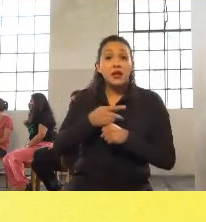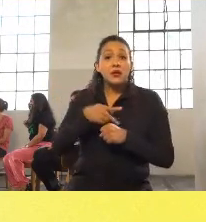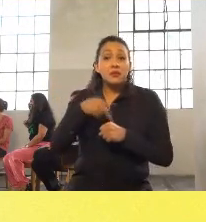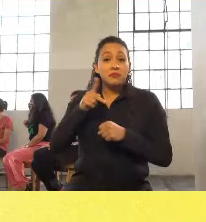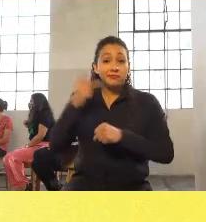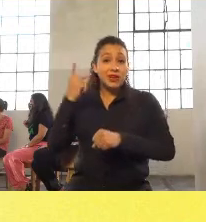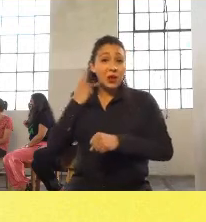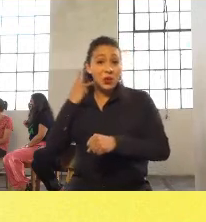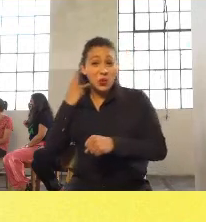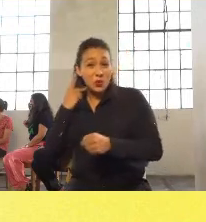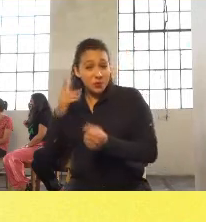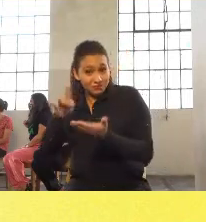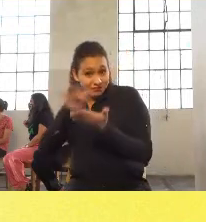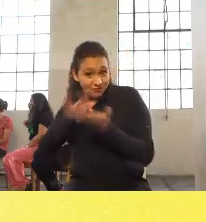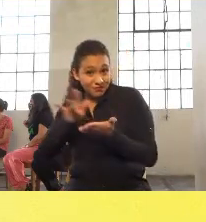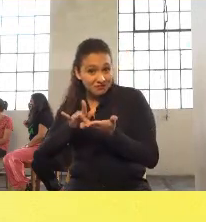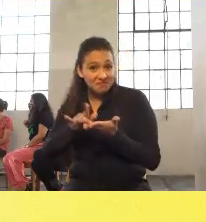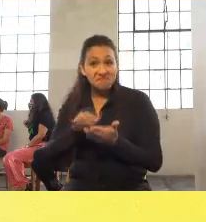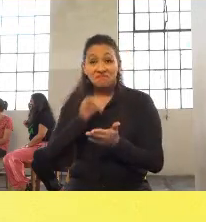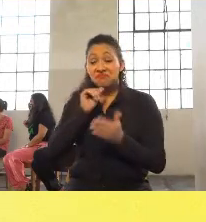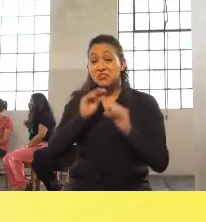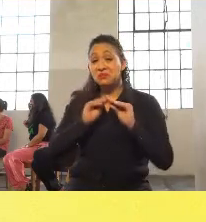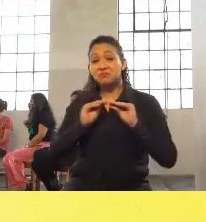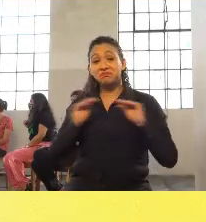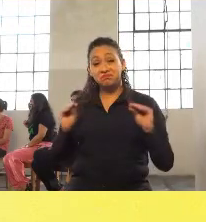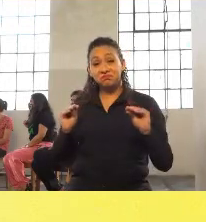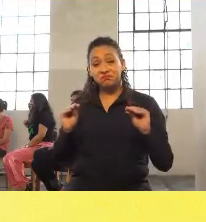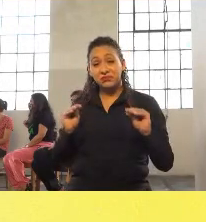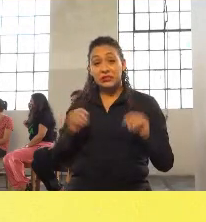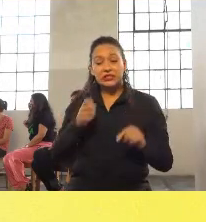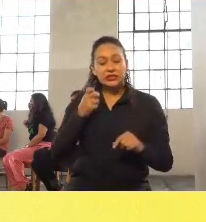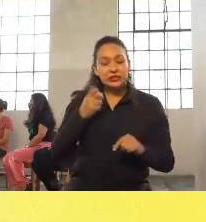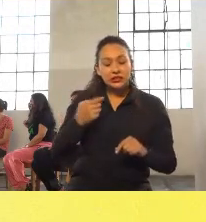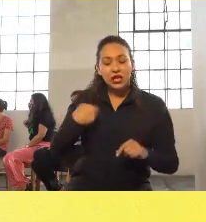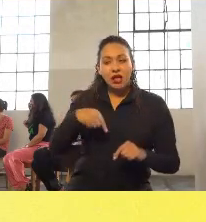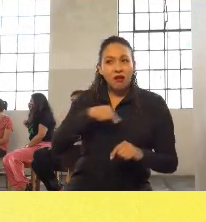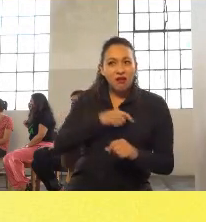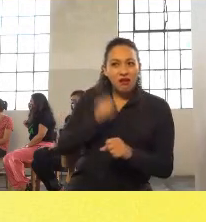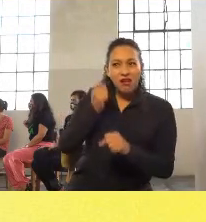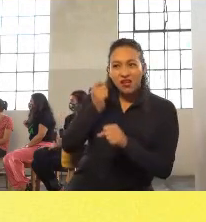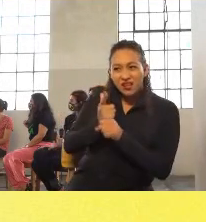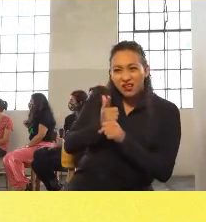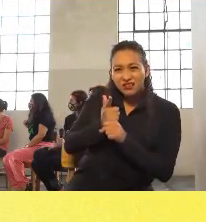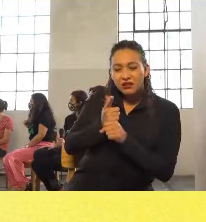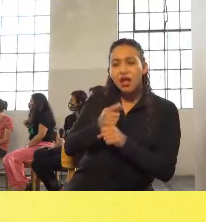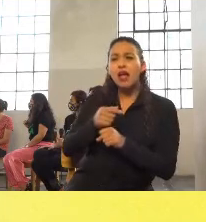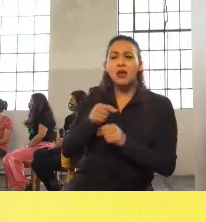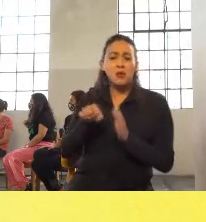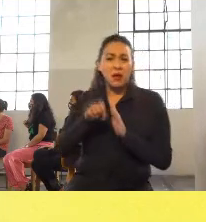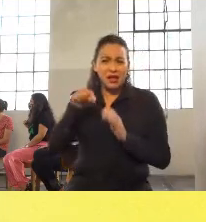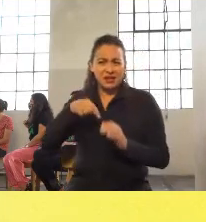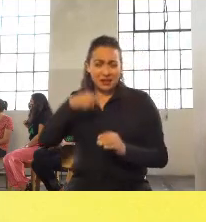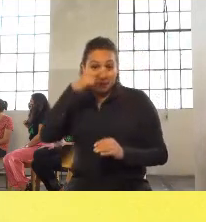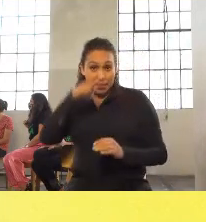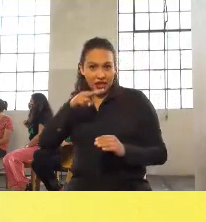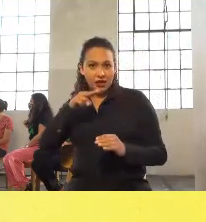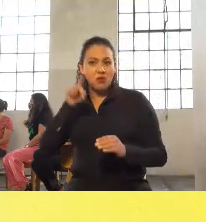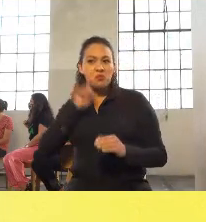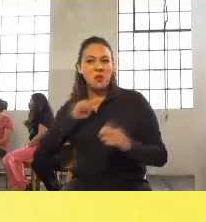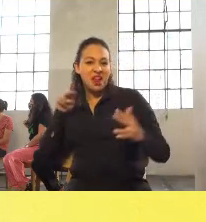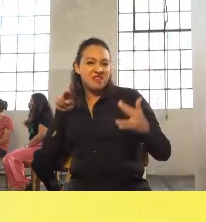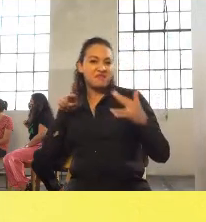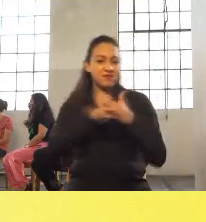con todas estas cosas bonitas, ¿no? Porque al final es eso, estaba súper jodido que en un país feminicida te matan y ya eres una víctima de